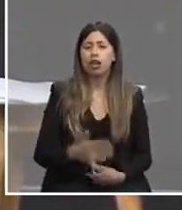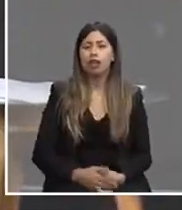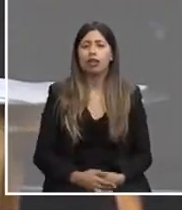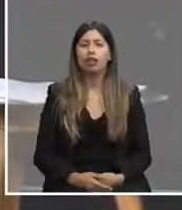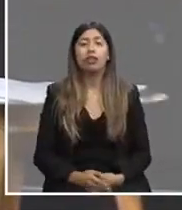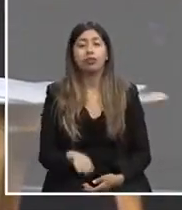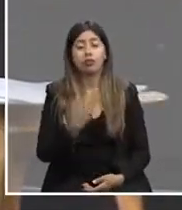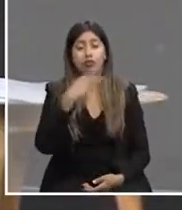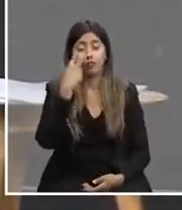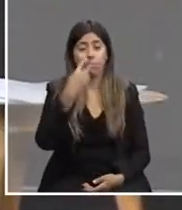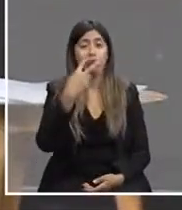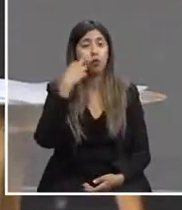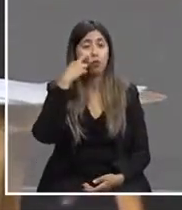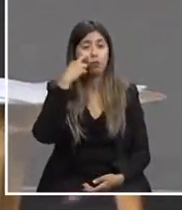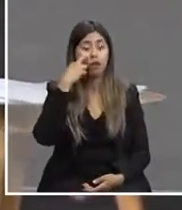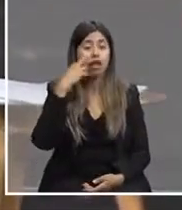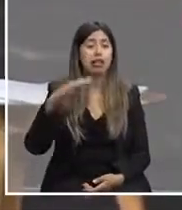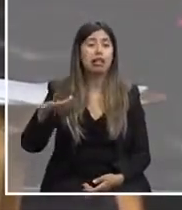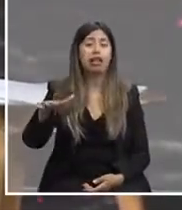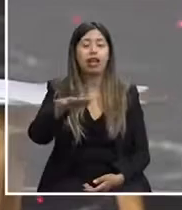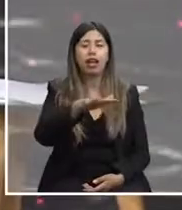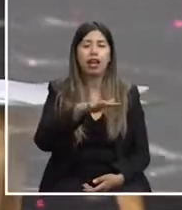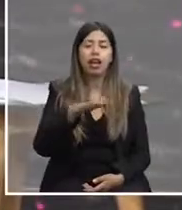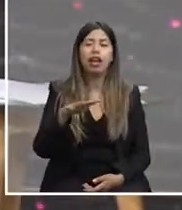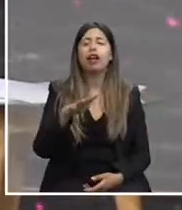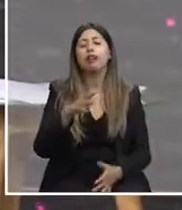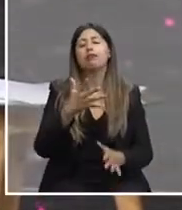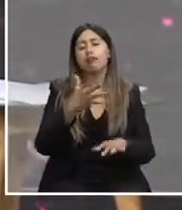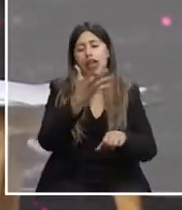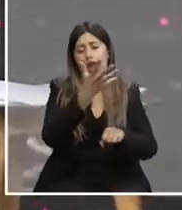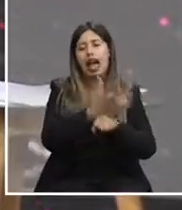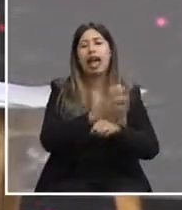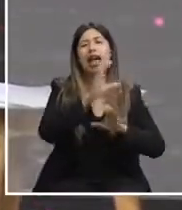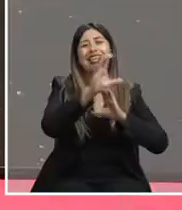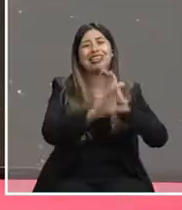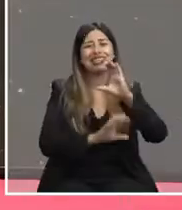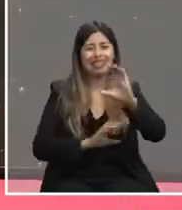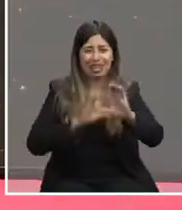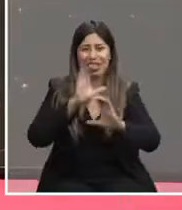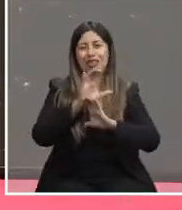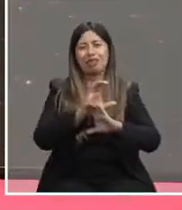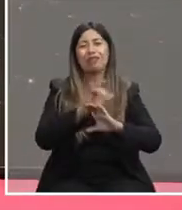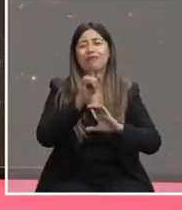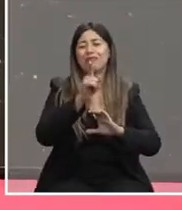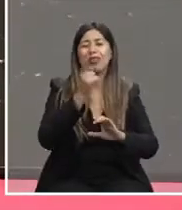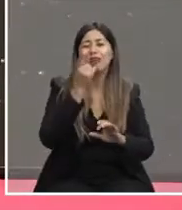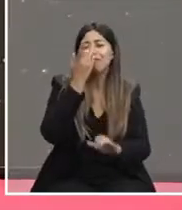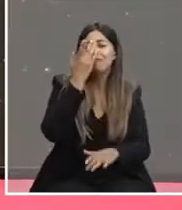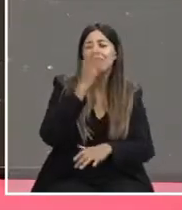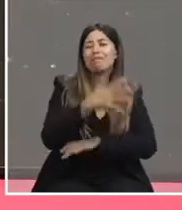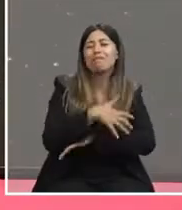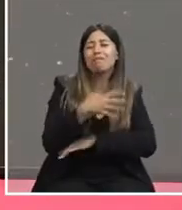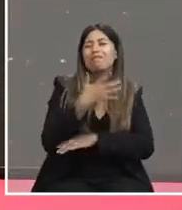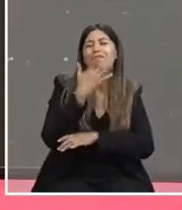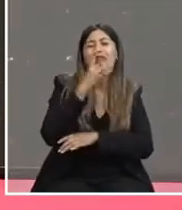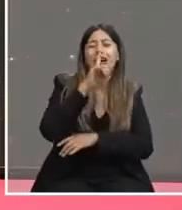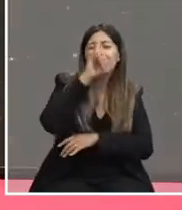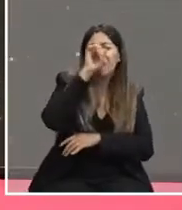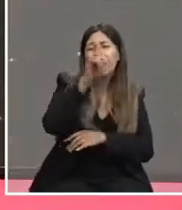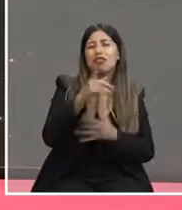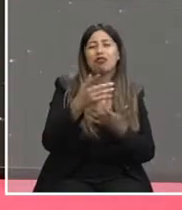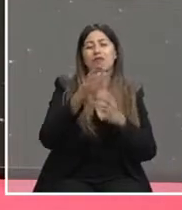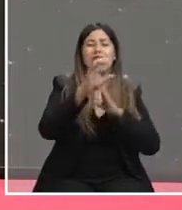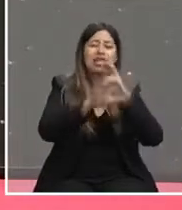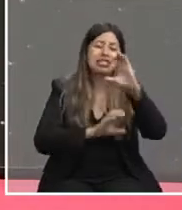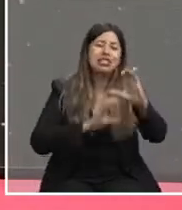visto que la humanidad, como buena humanidad, se comporta en ciclos, ¿verdad? Tiene esa maña la humanidad. Entonces podemos haber tenido un